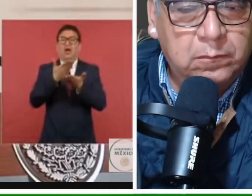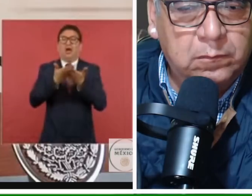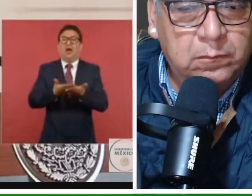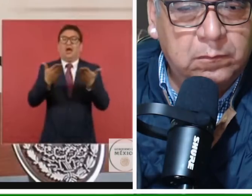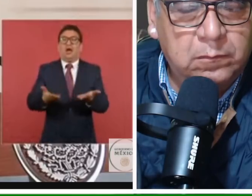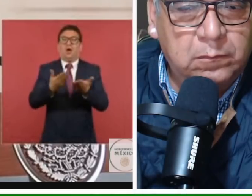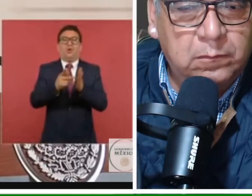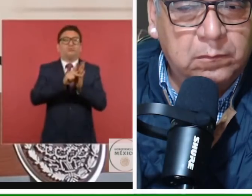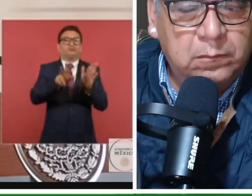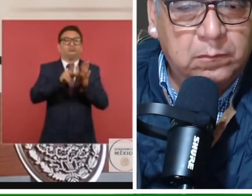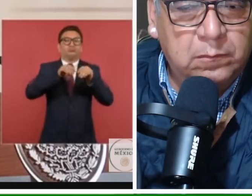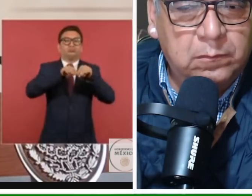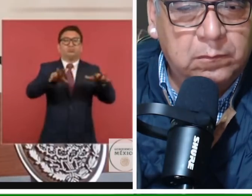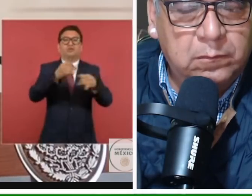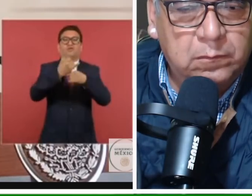de información,